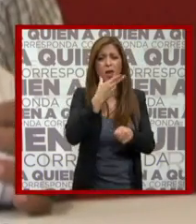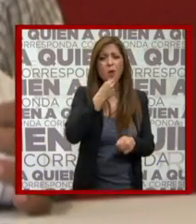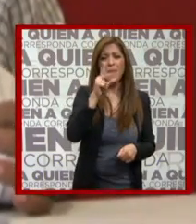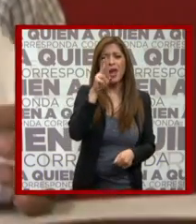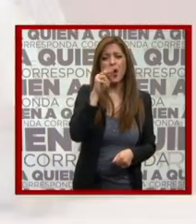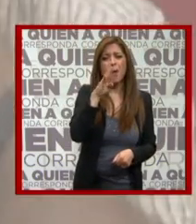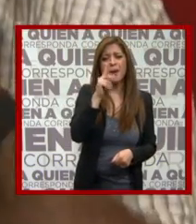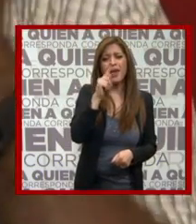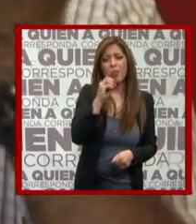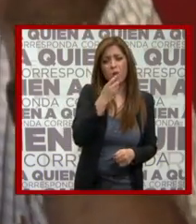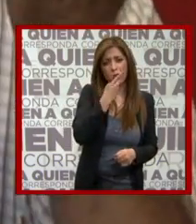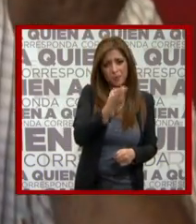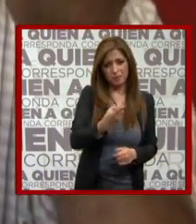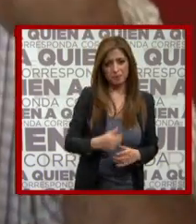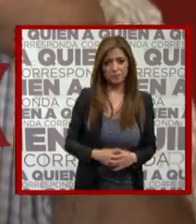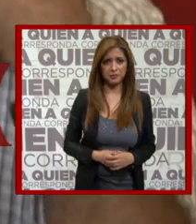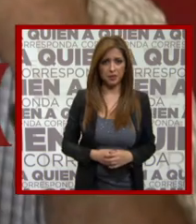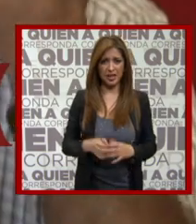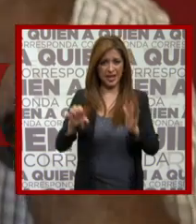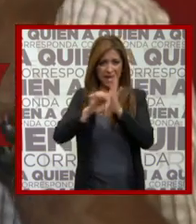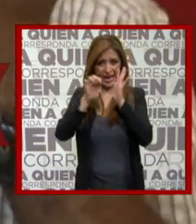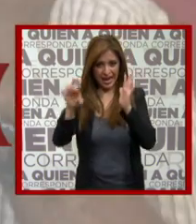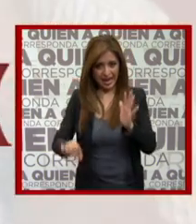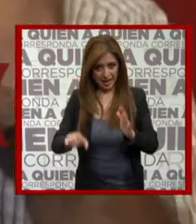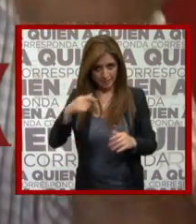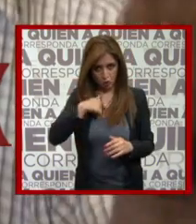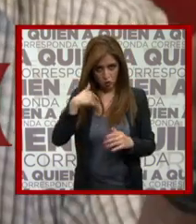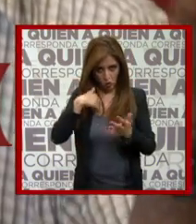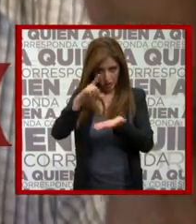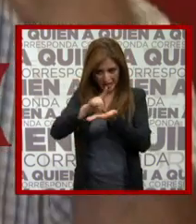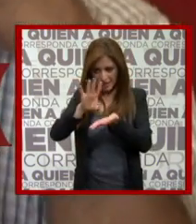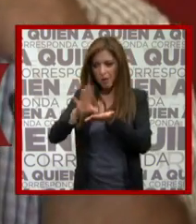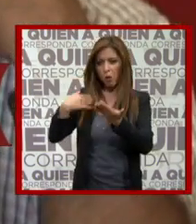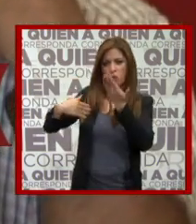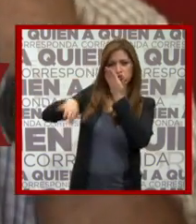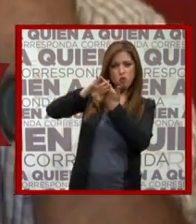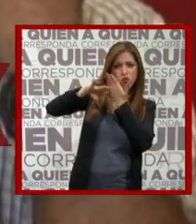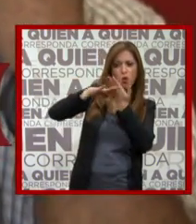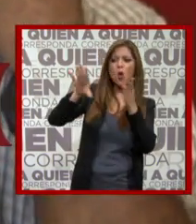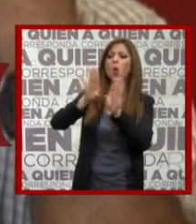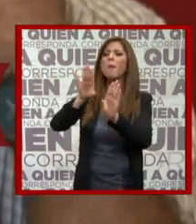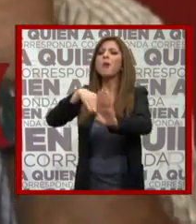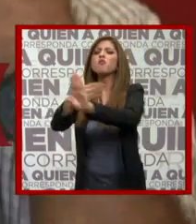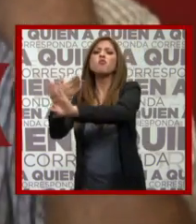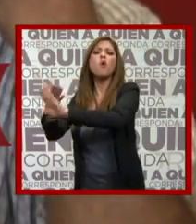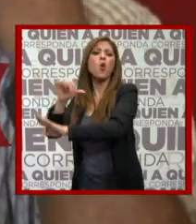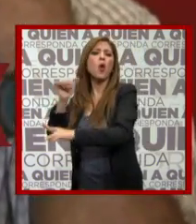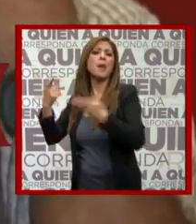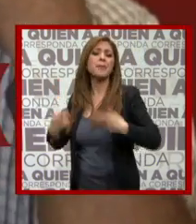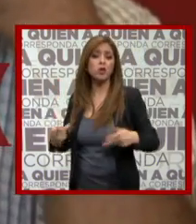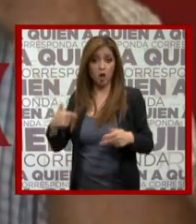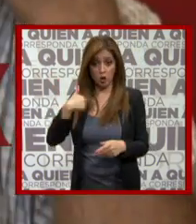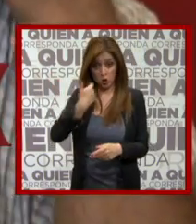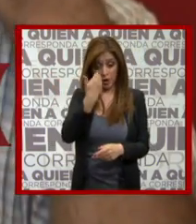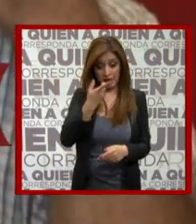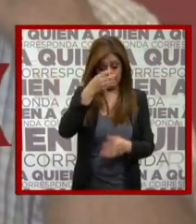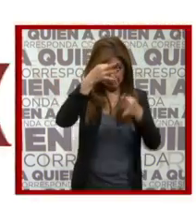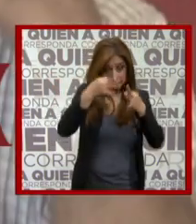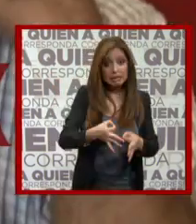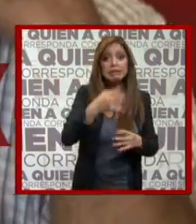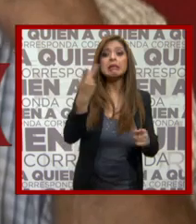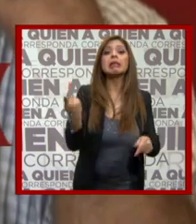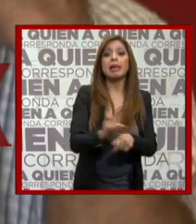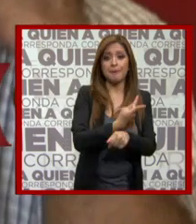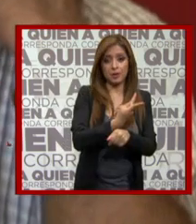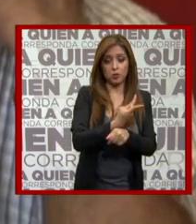Ferrales Rascón. Si así me tratan a mí como persona discapacitado, ¿cómo tratarán a los más ciudadanos? Es mi pregunta. Yo quiero que se aclare perfectamente bien esto.